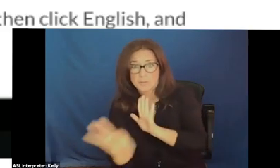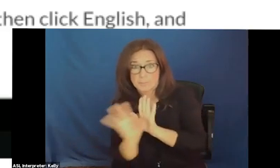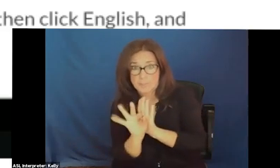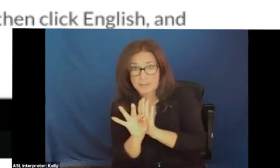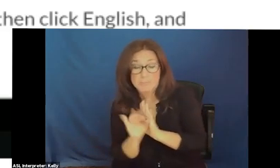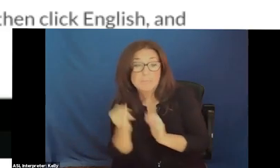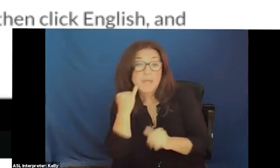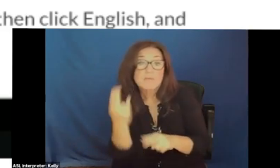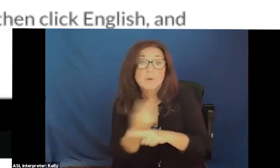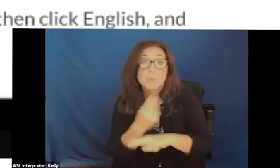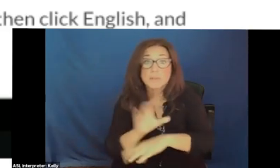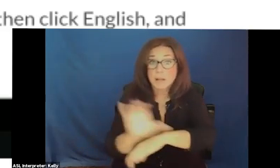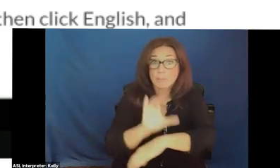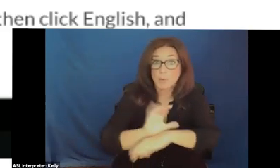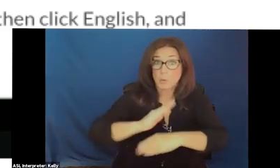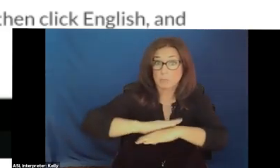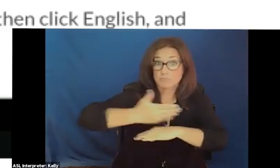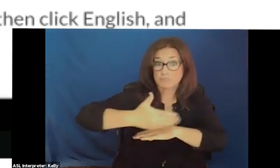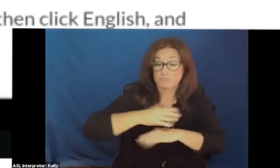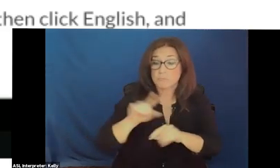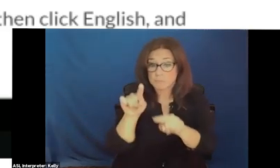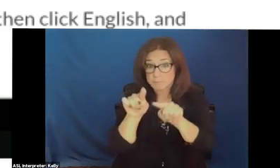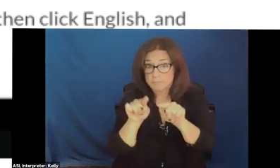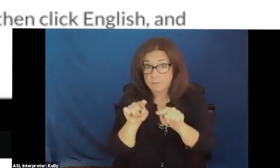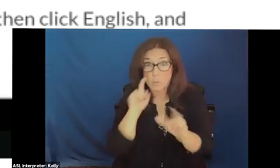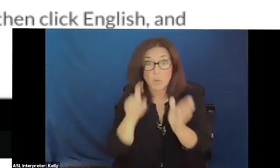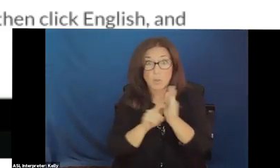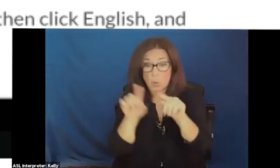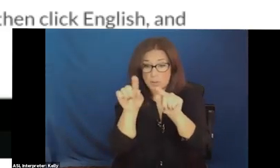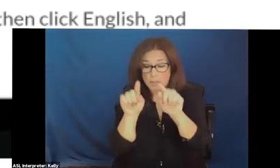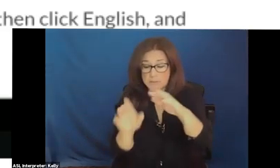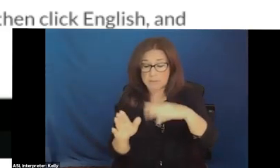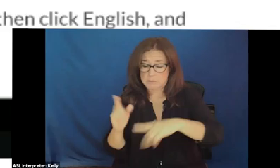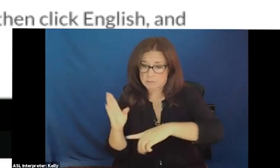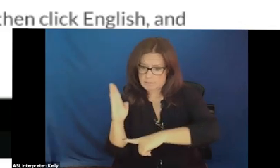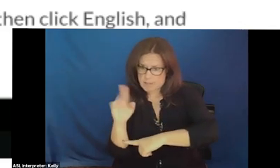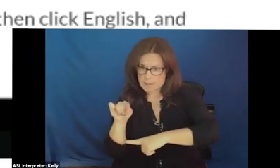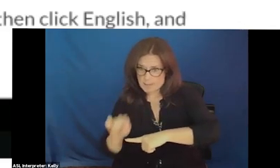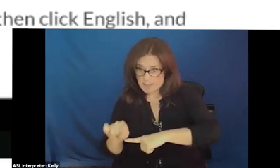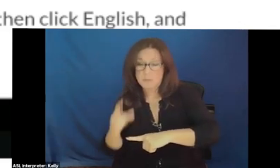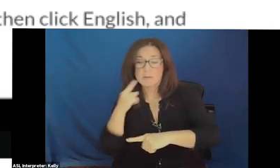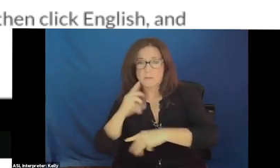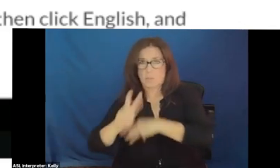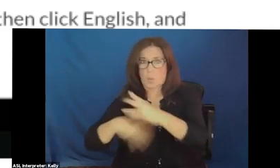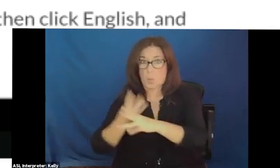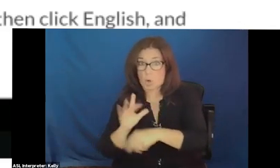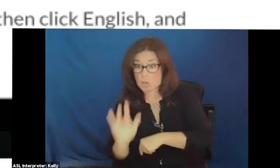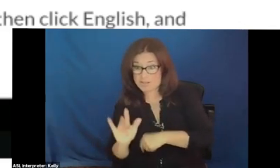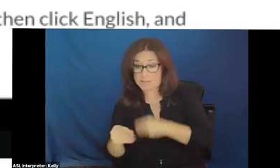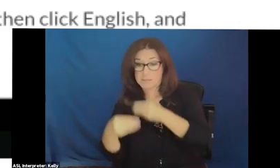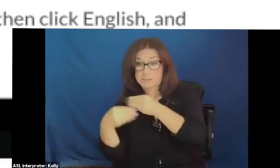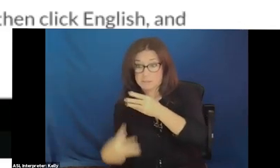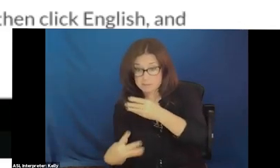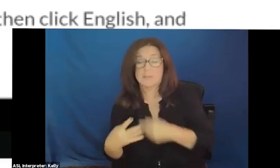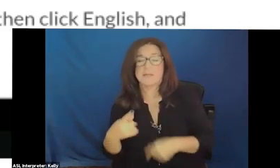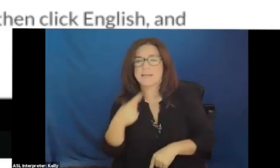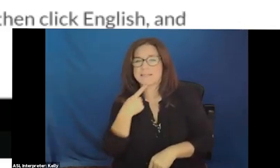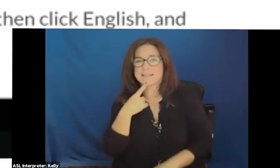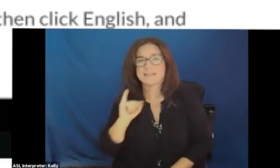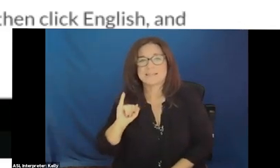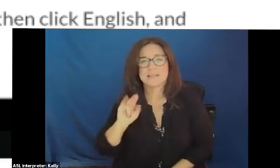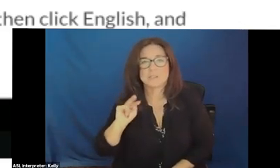etapa avilés green del cine como concesión repetición presentando el golpe a enseñar